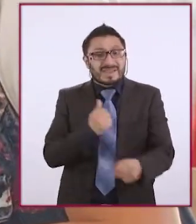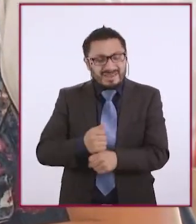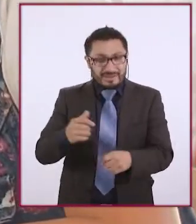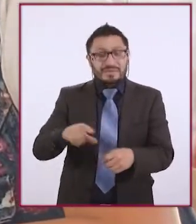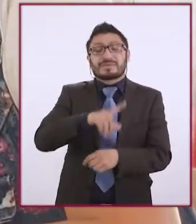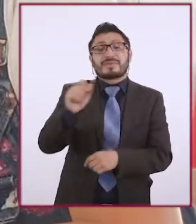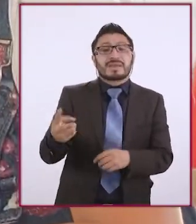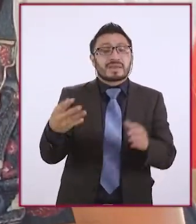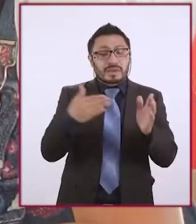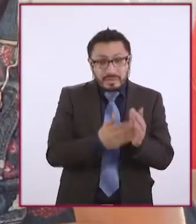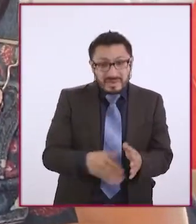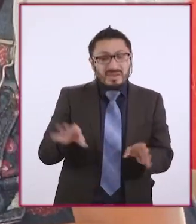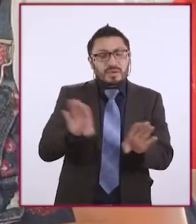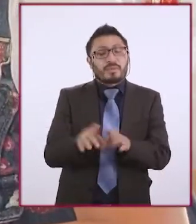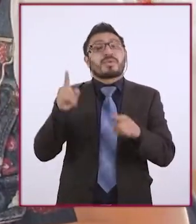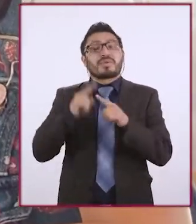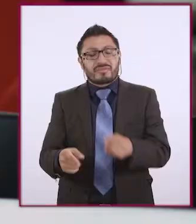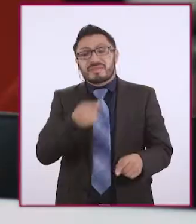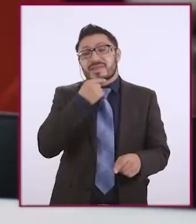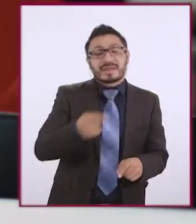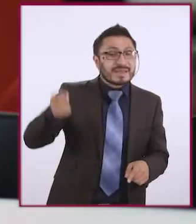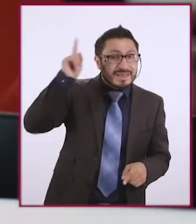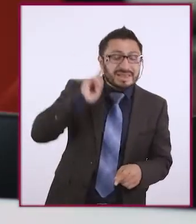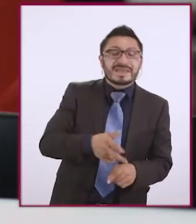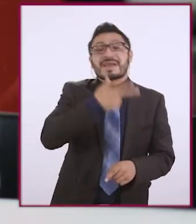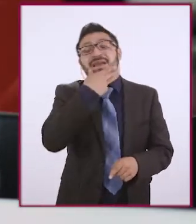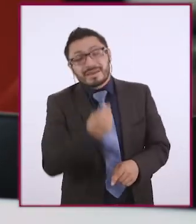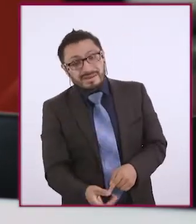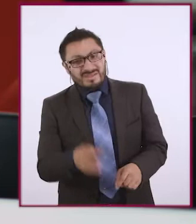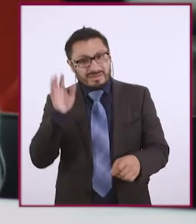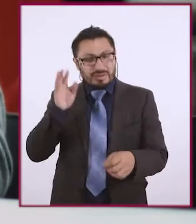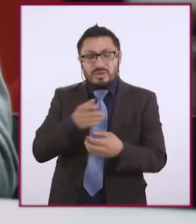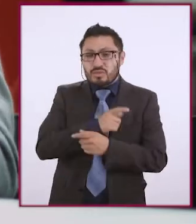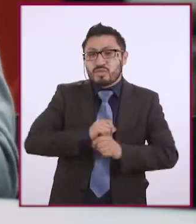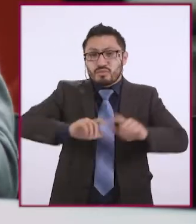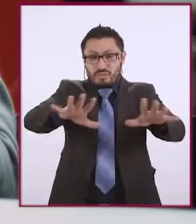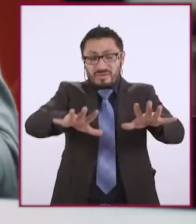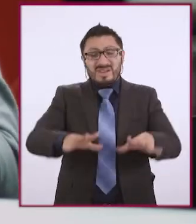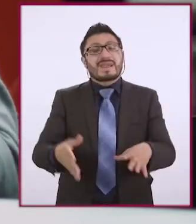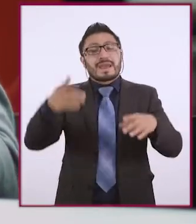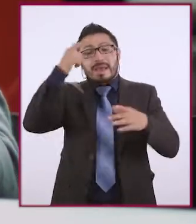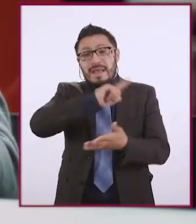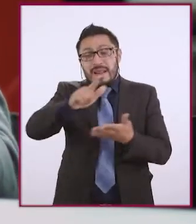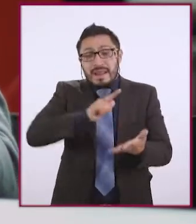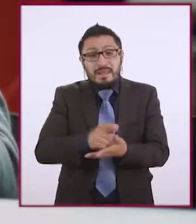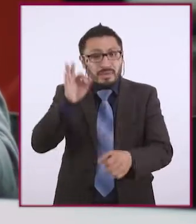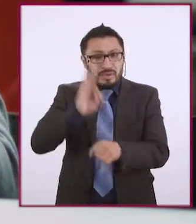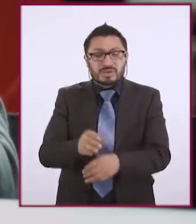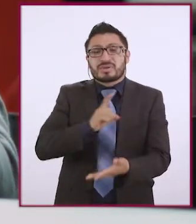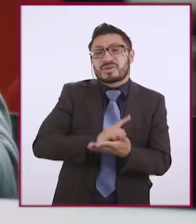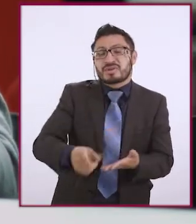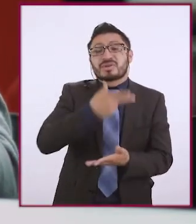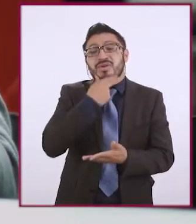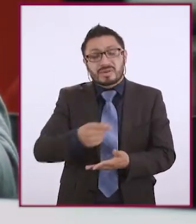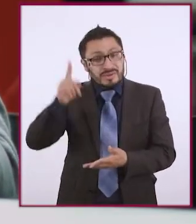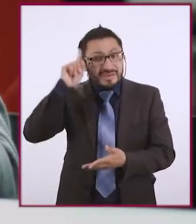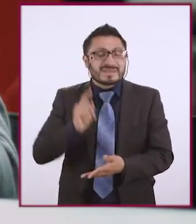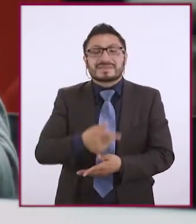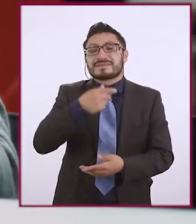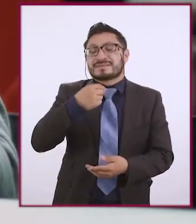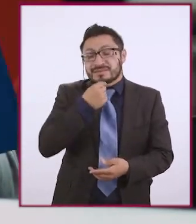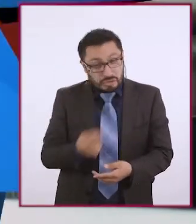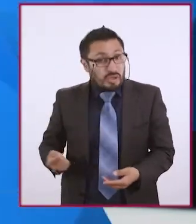entre niñas y niños cuando se publica la Ley para la Protección de los Derechos de los Niños y de las Niñas y